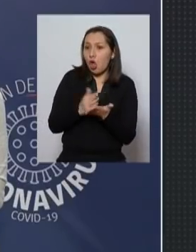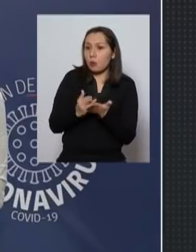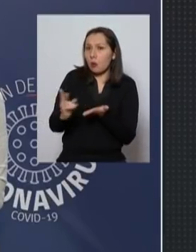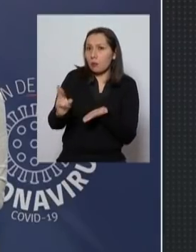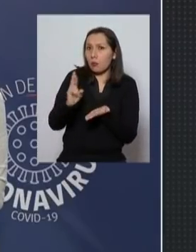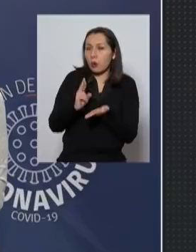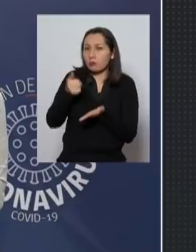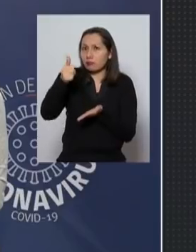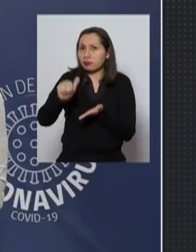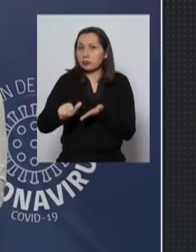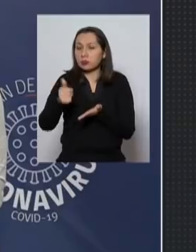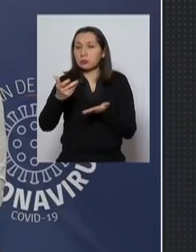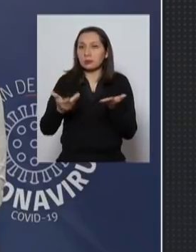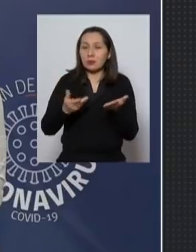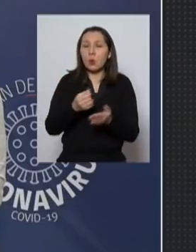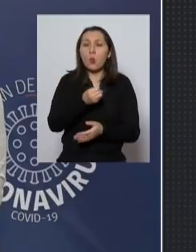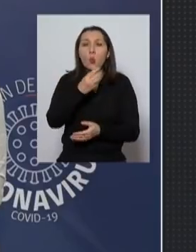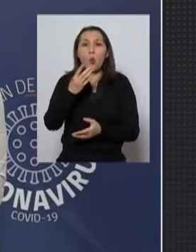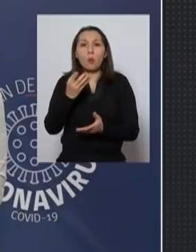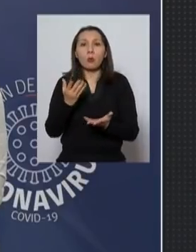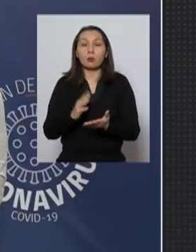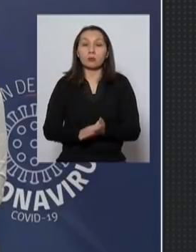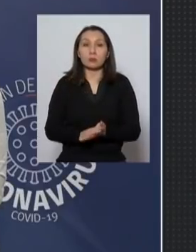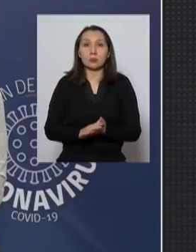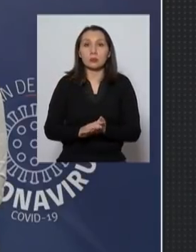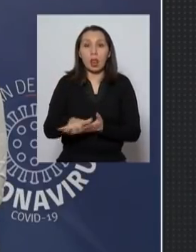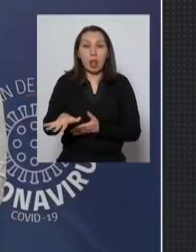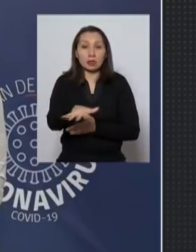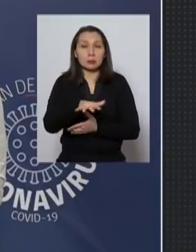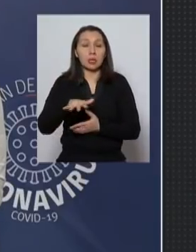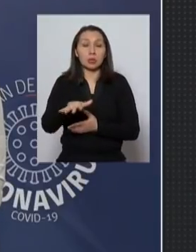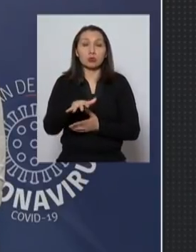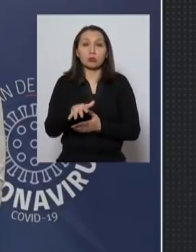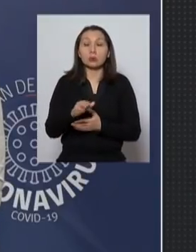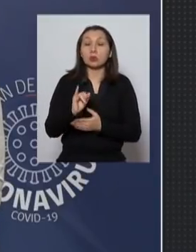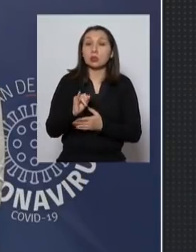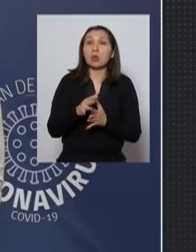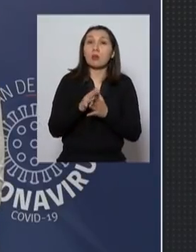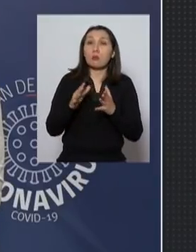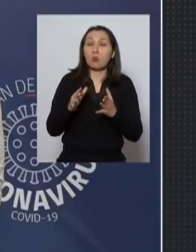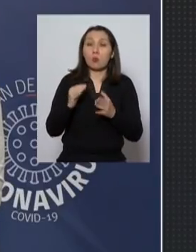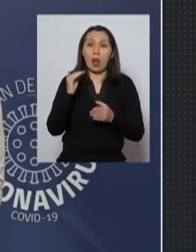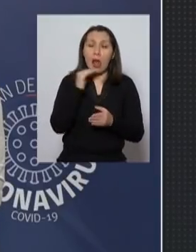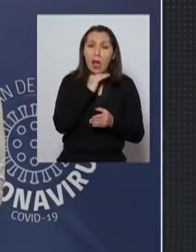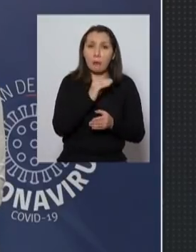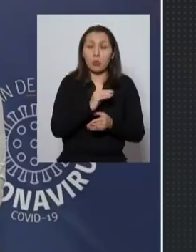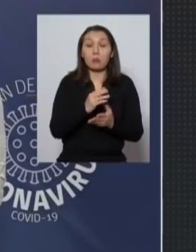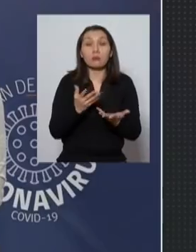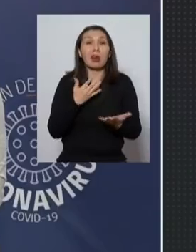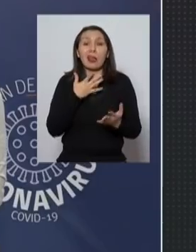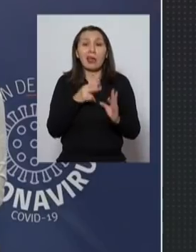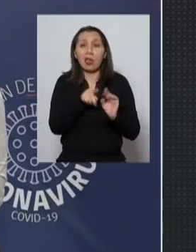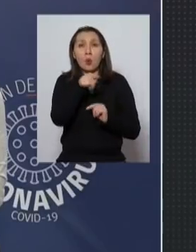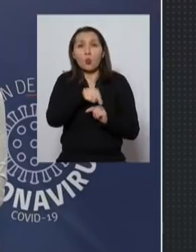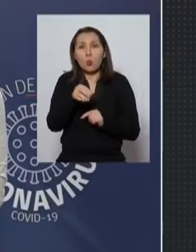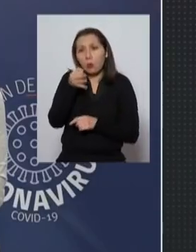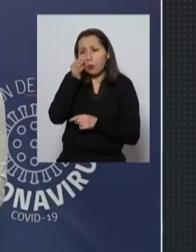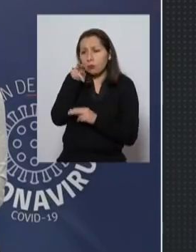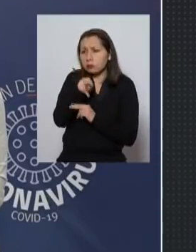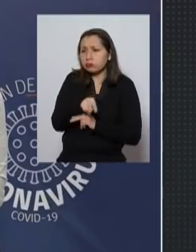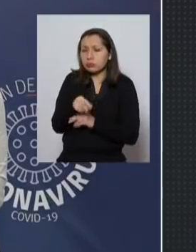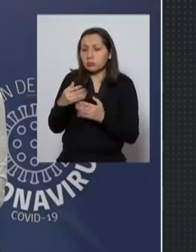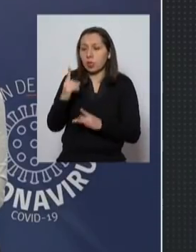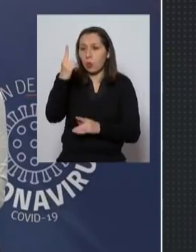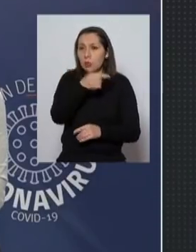esta medida, quizás en cifras, en comportamiento de la población, si es muy apresurado, pero ¿qué es lo que han observado en definitiva cuando